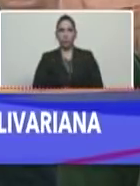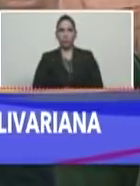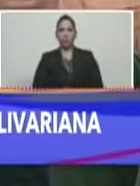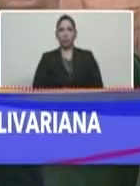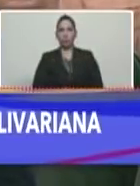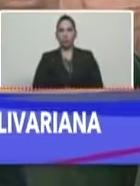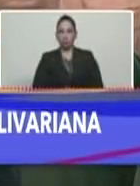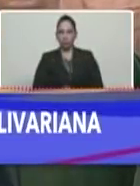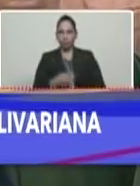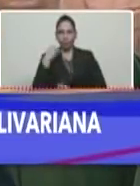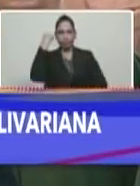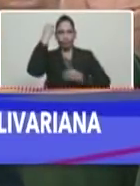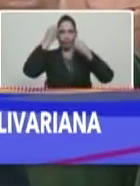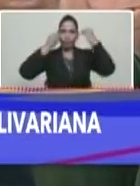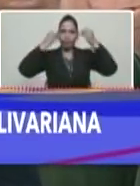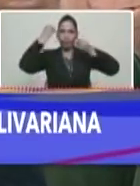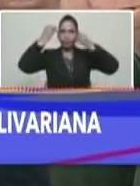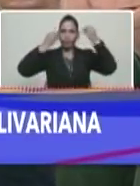digerirlo bien.